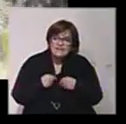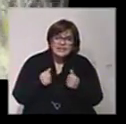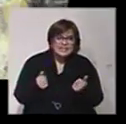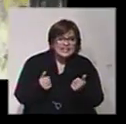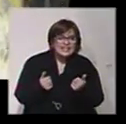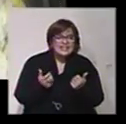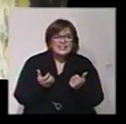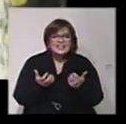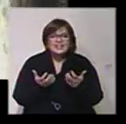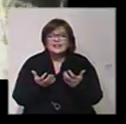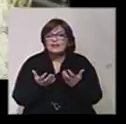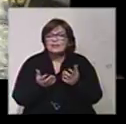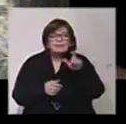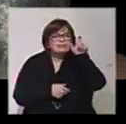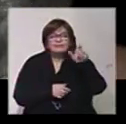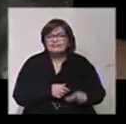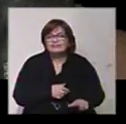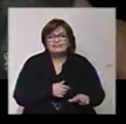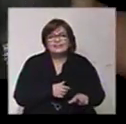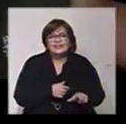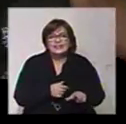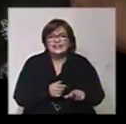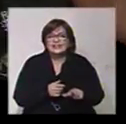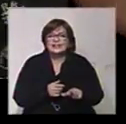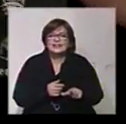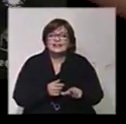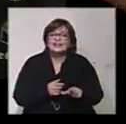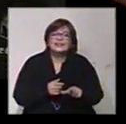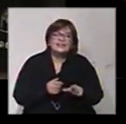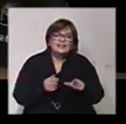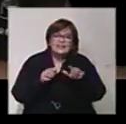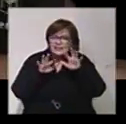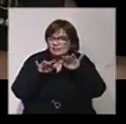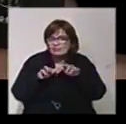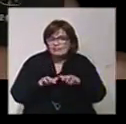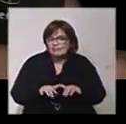quería. Era como una persona que como escritor era